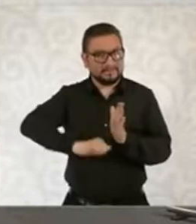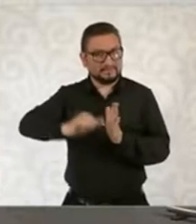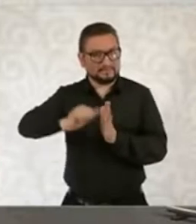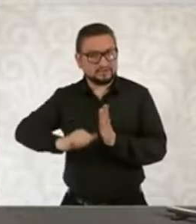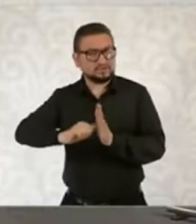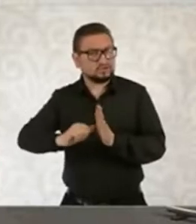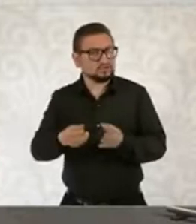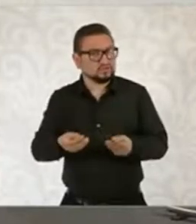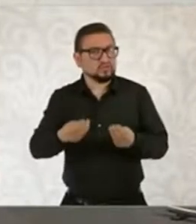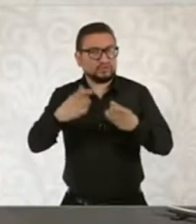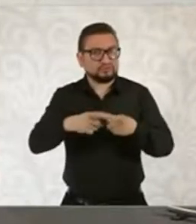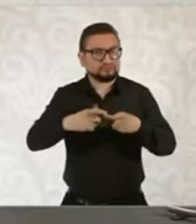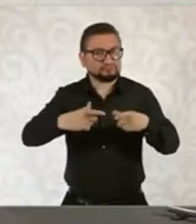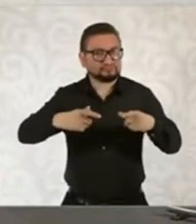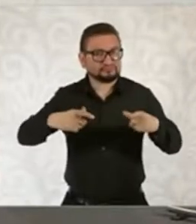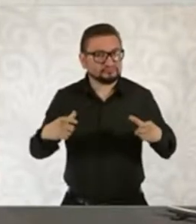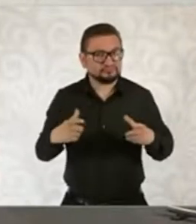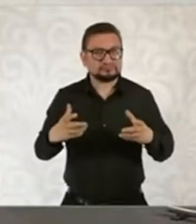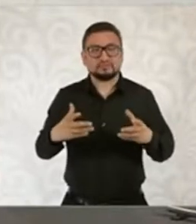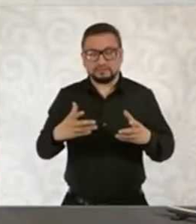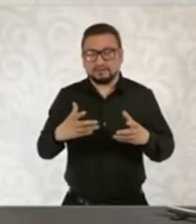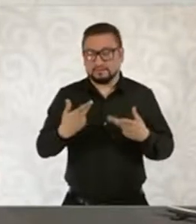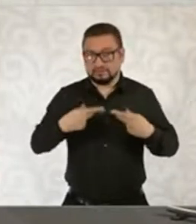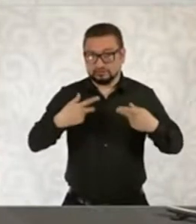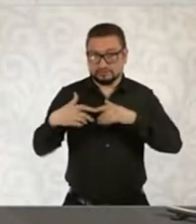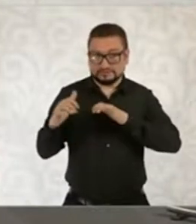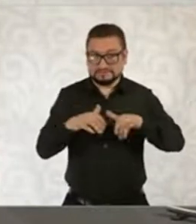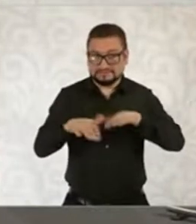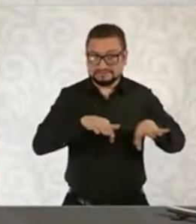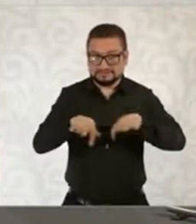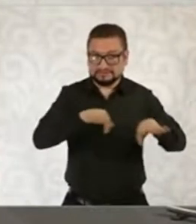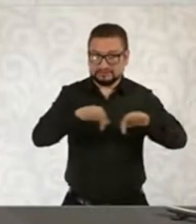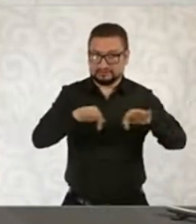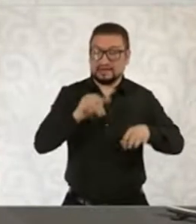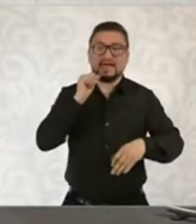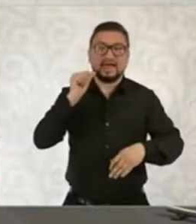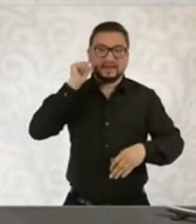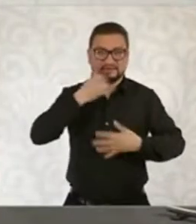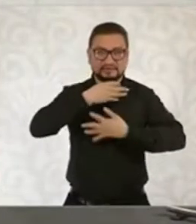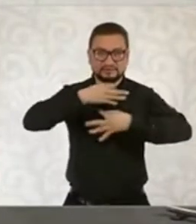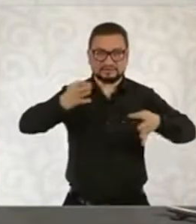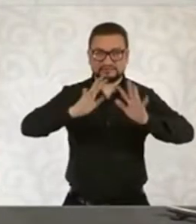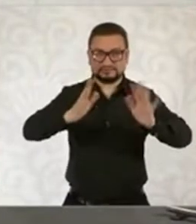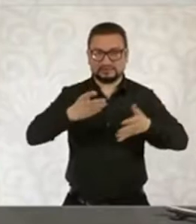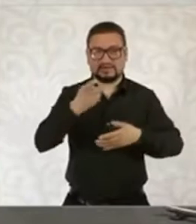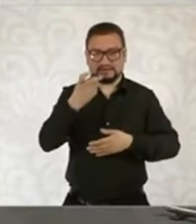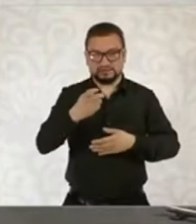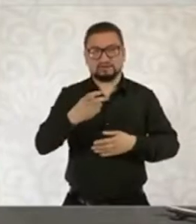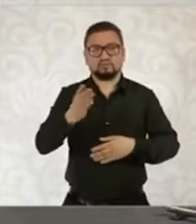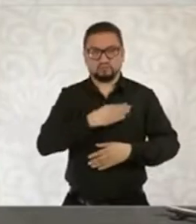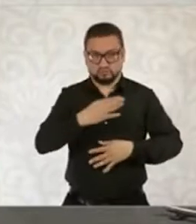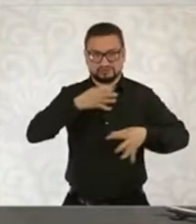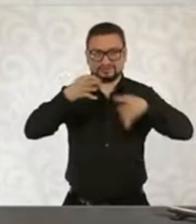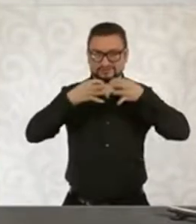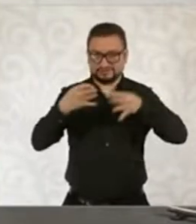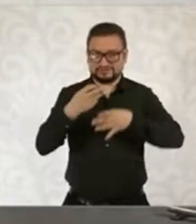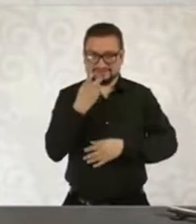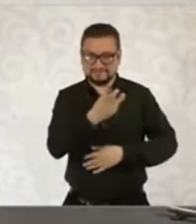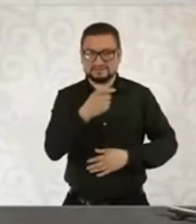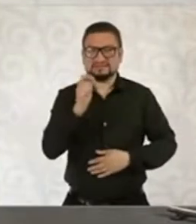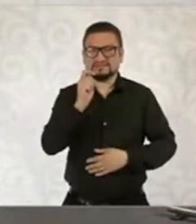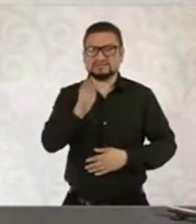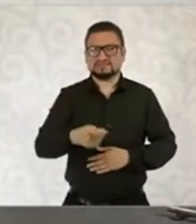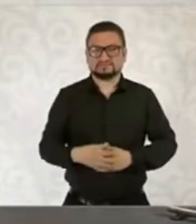un boletín del crecimiento del empleo. Lo hicimos el día de ayer y aquí tenemos estas buenas noticias.